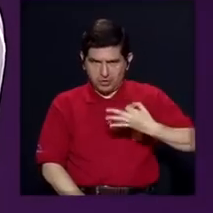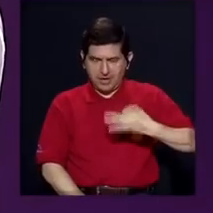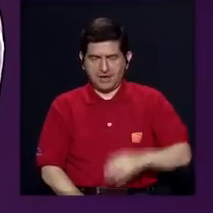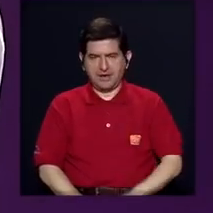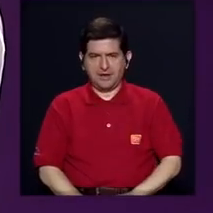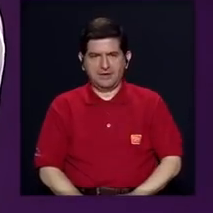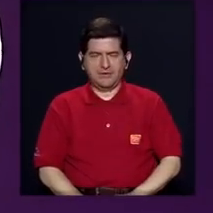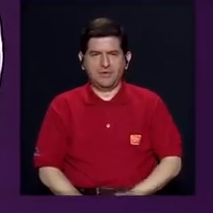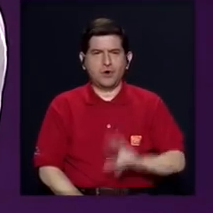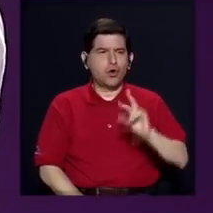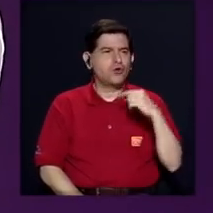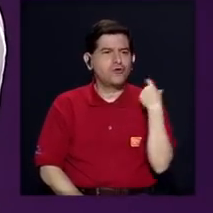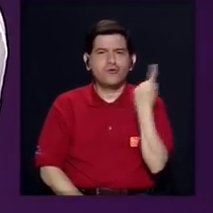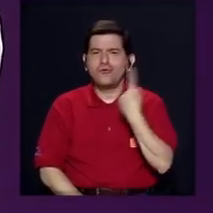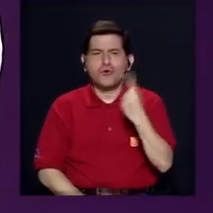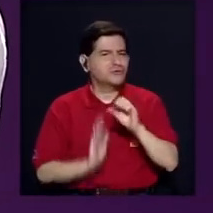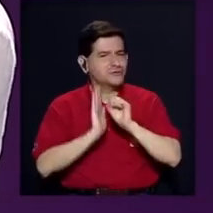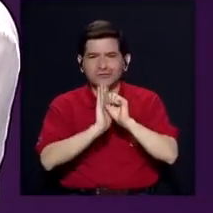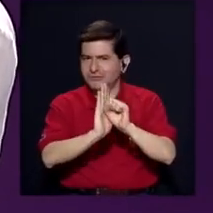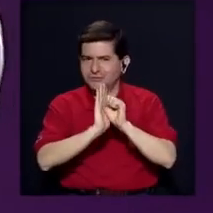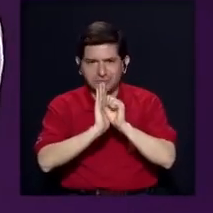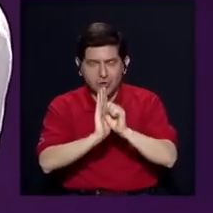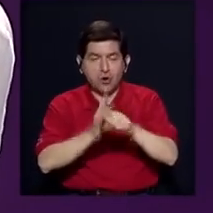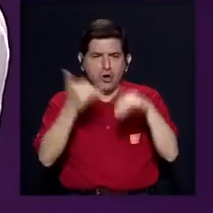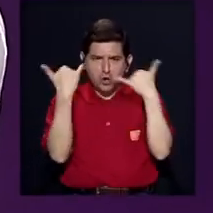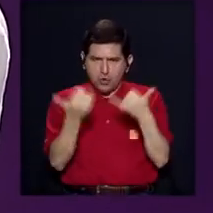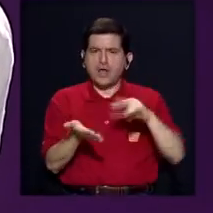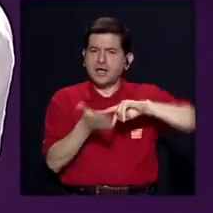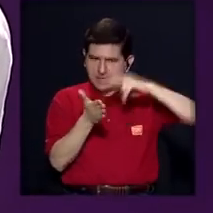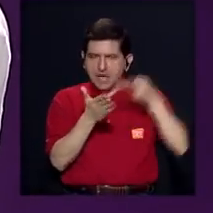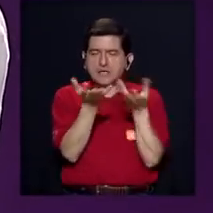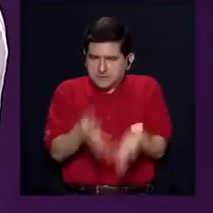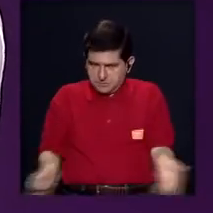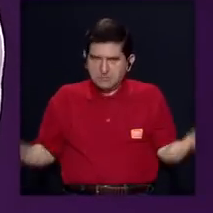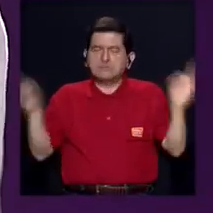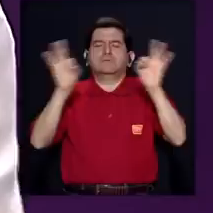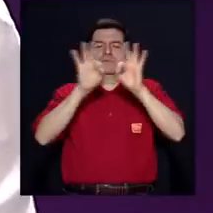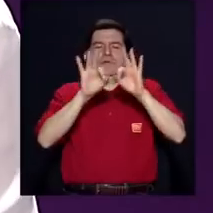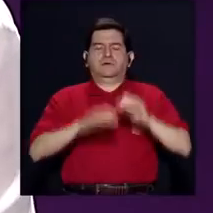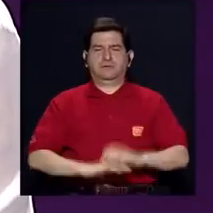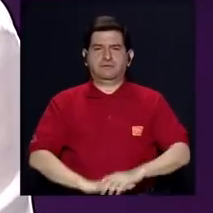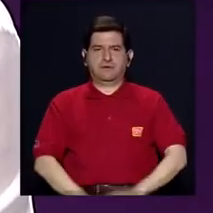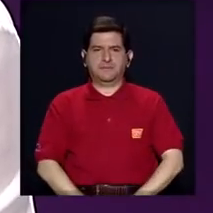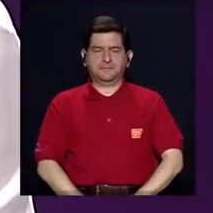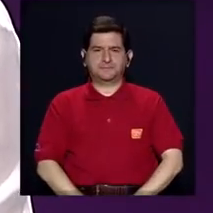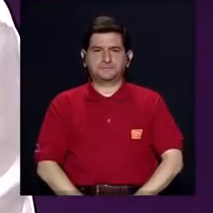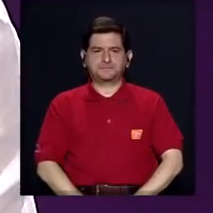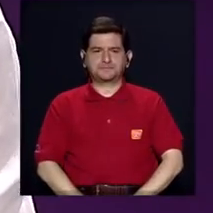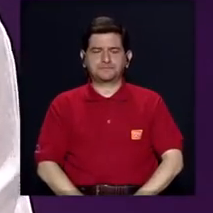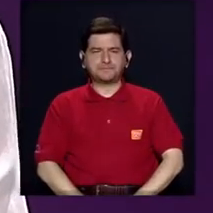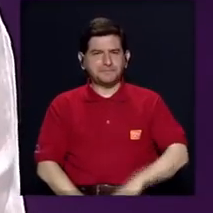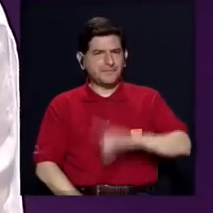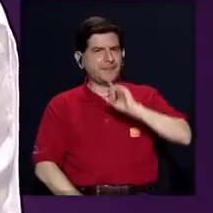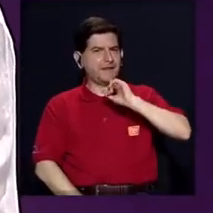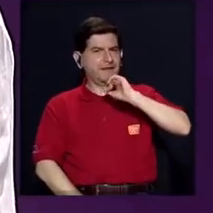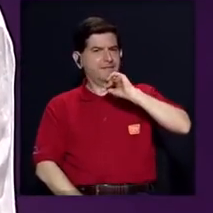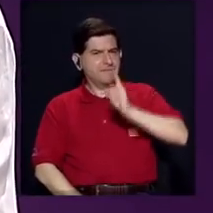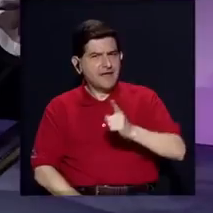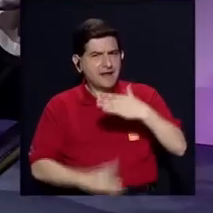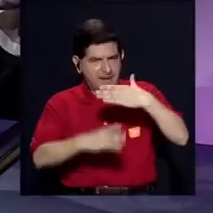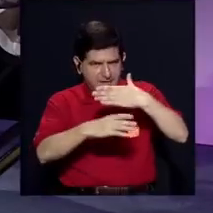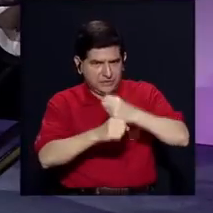allá de lo meramente simbólico que ya de por sí es importante esta declaratoria